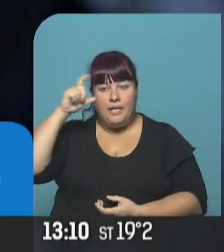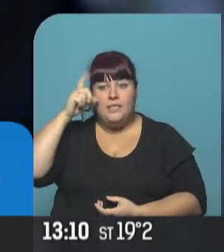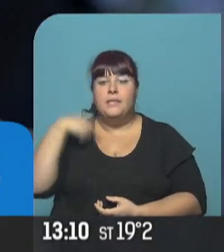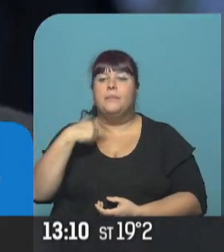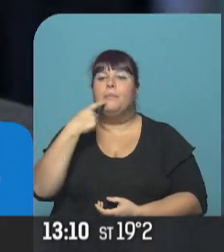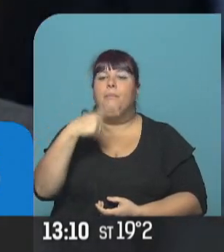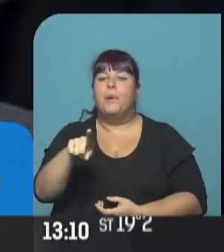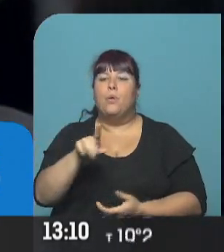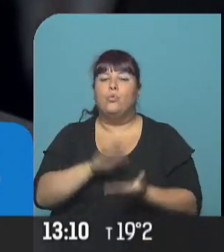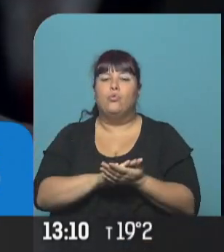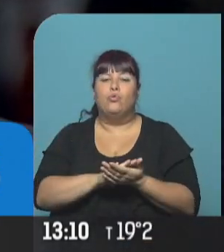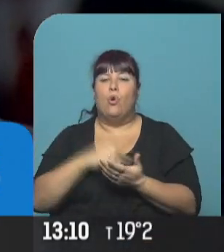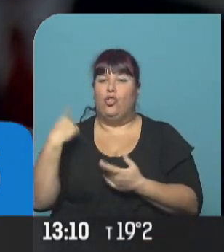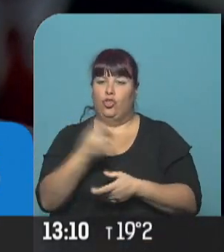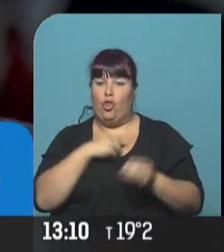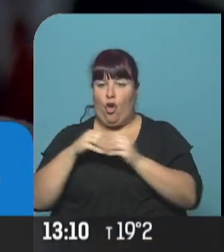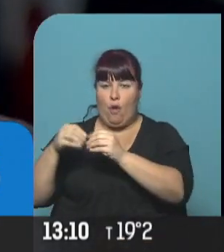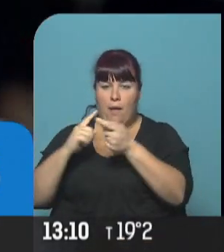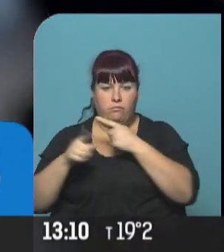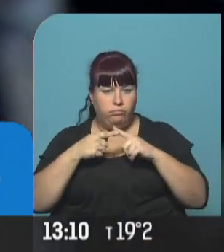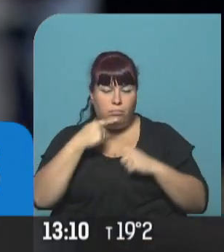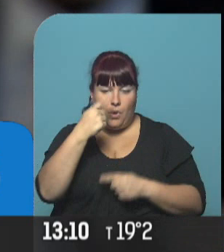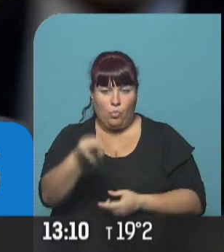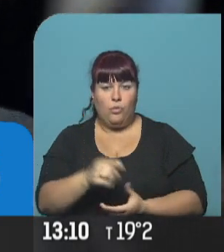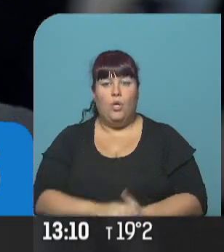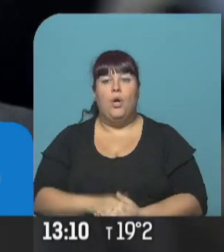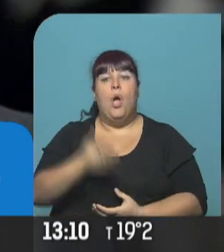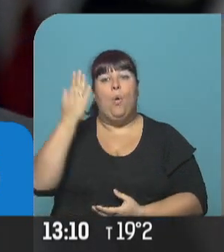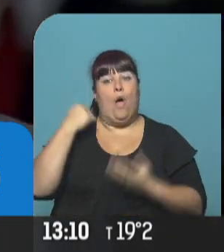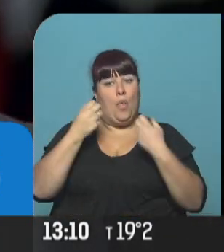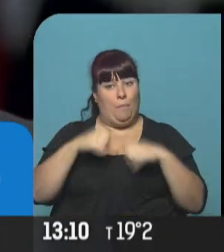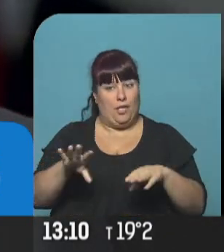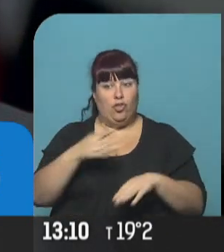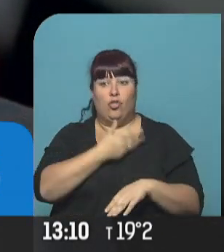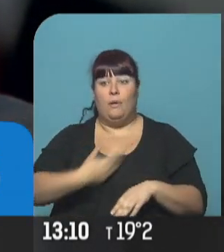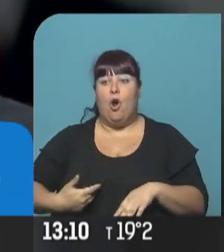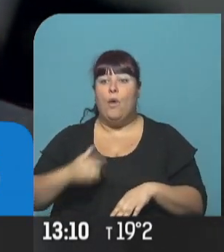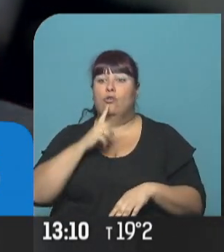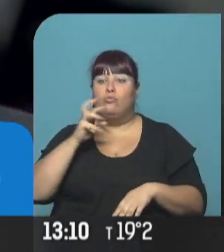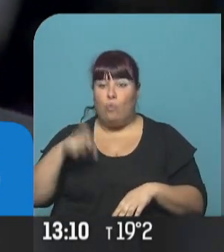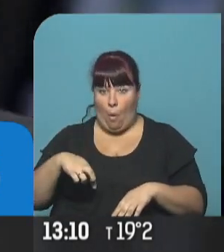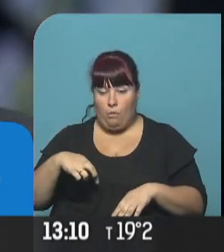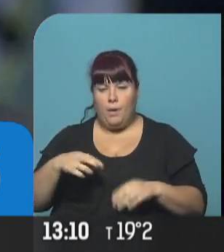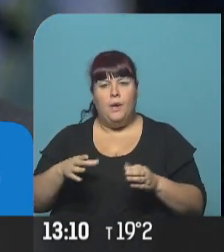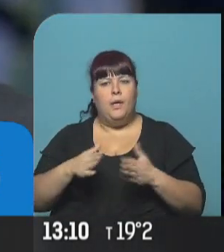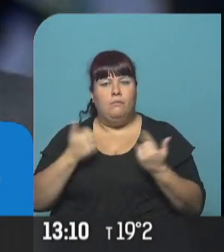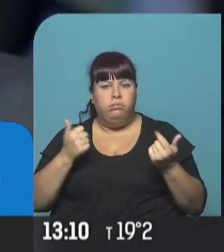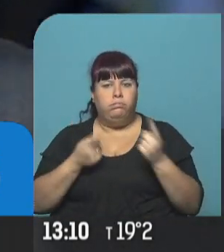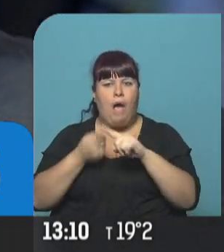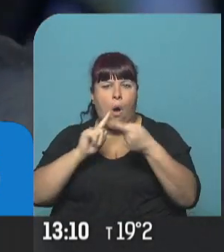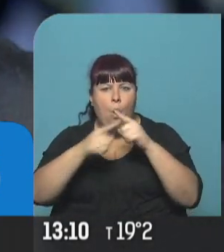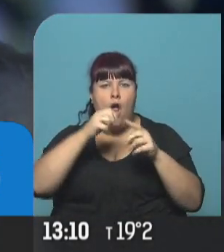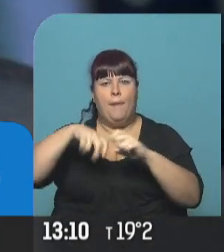que queremos hacer con todos los colegas aquí presentes, dado que desde el inicio de la administración Trump se han acelerado las negociaciones